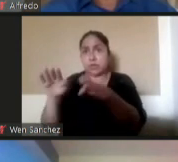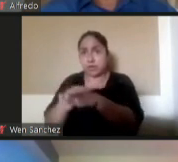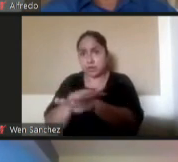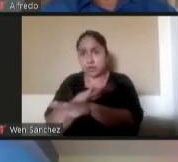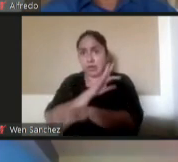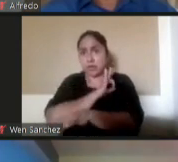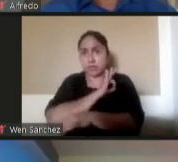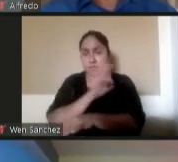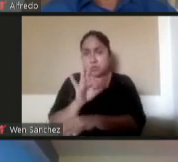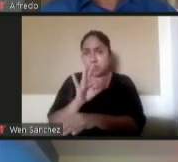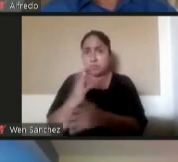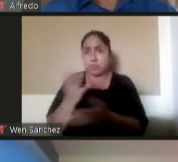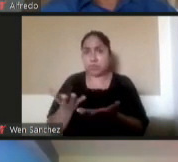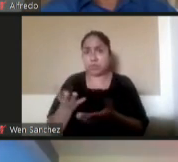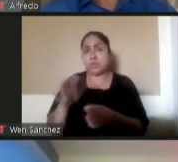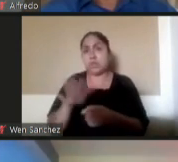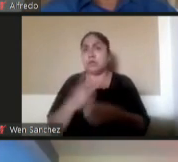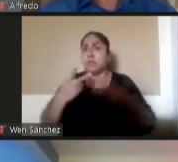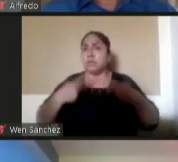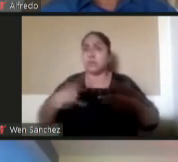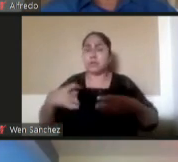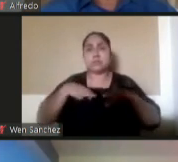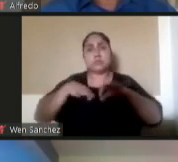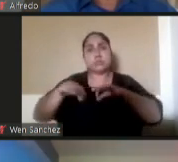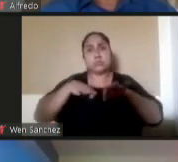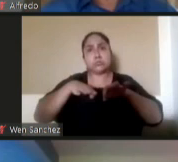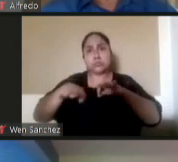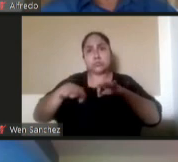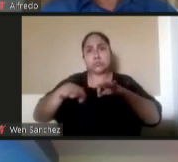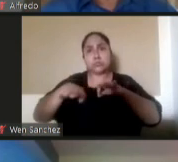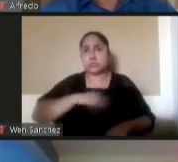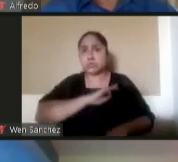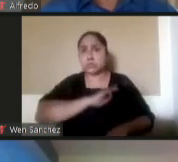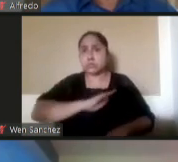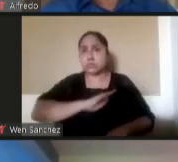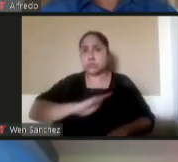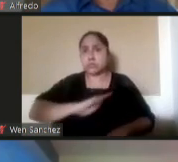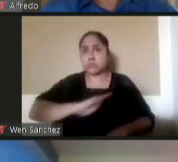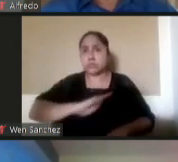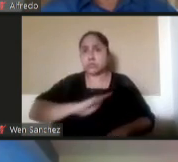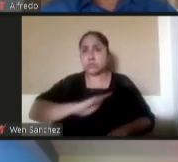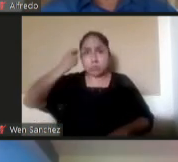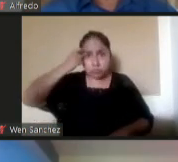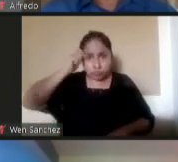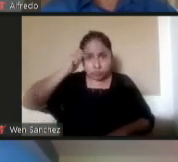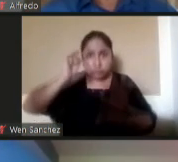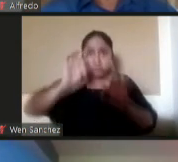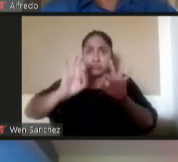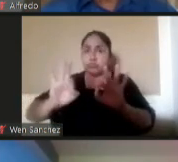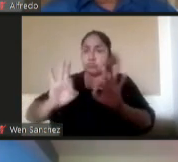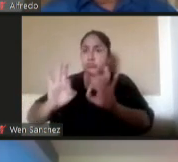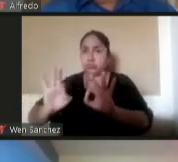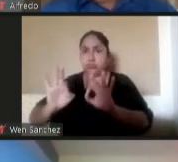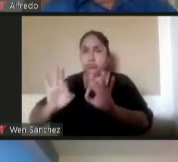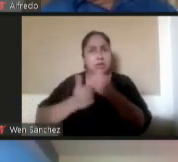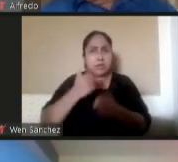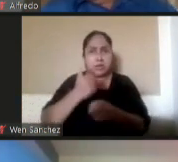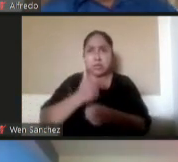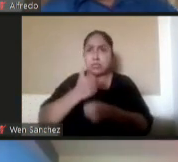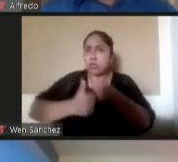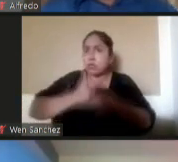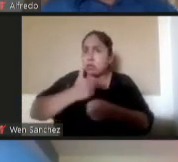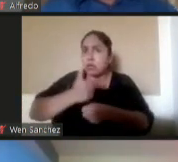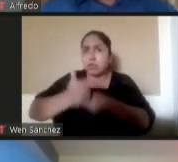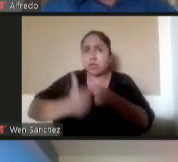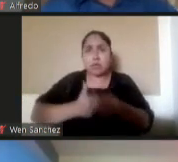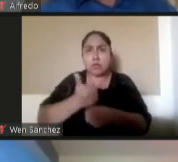servicio del municipio. Esto exclusivamente por cuanto hace a su emisión 2020, en virtud